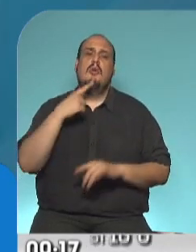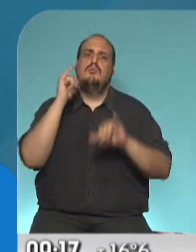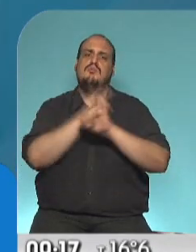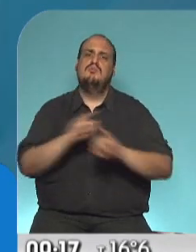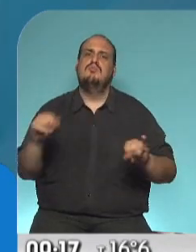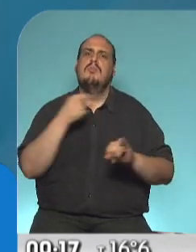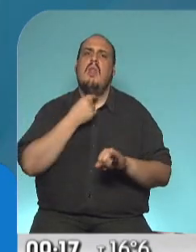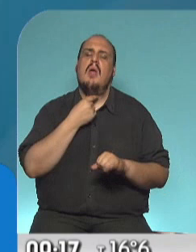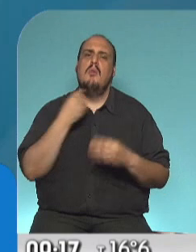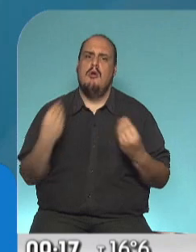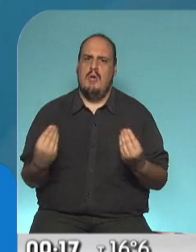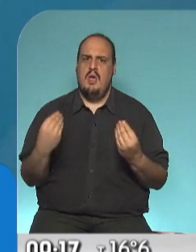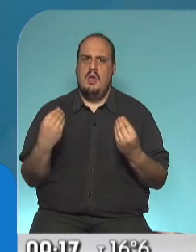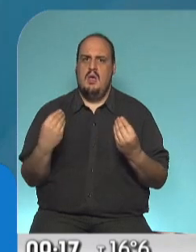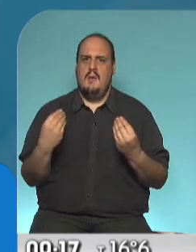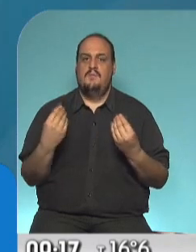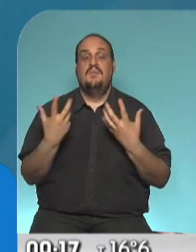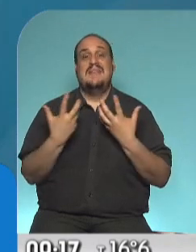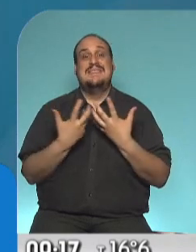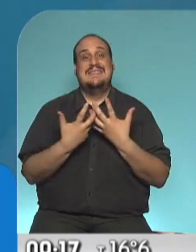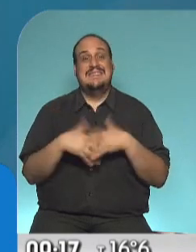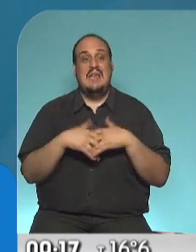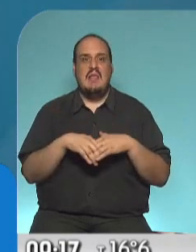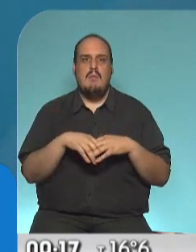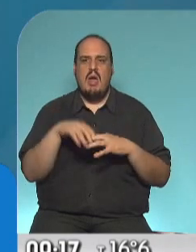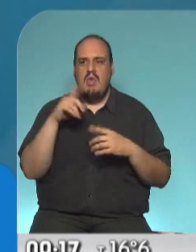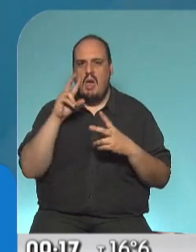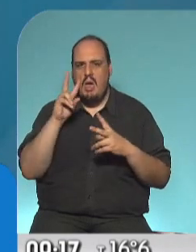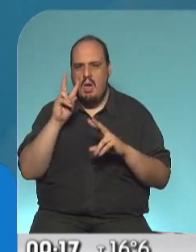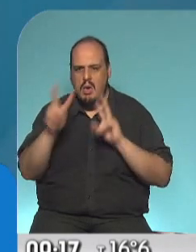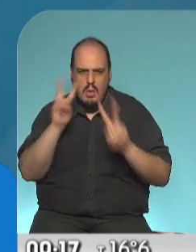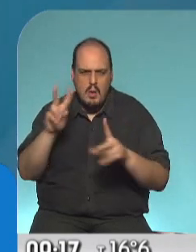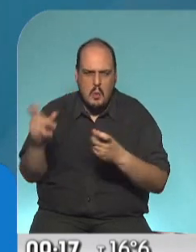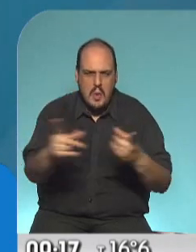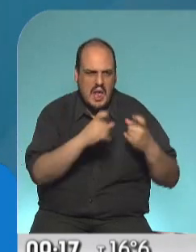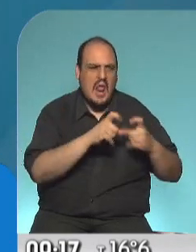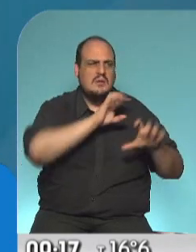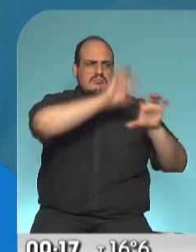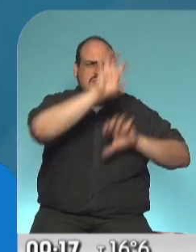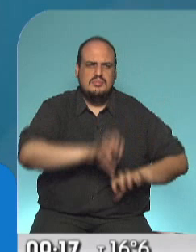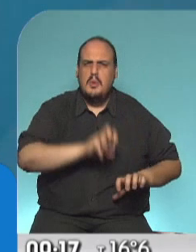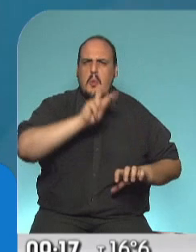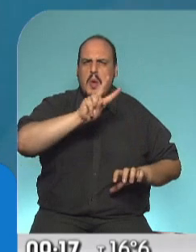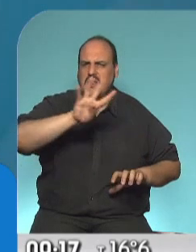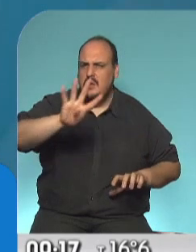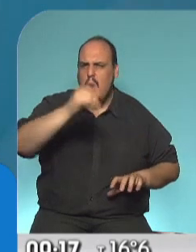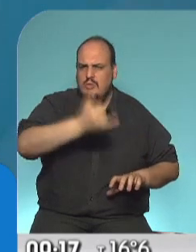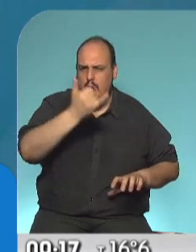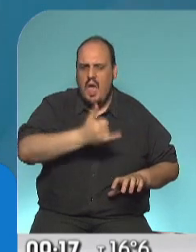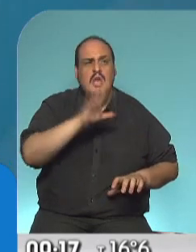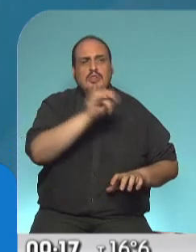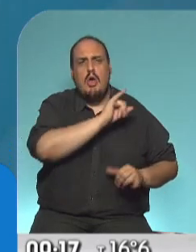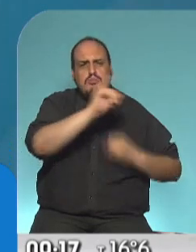realmente que nuestro sistema de vigilancia está en las 24 jurisdicciones todos notifican en el mismo sistema de vigilancia